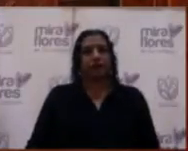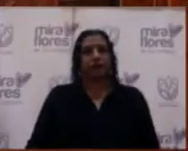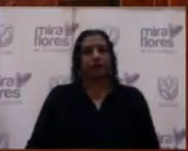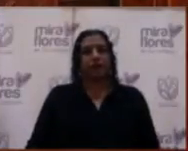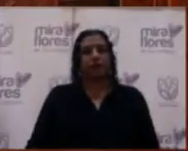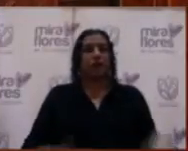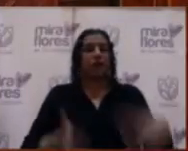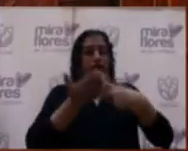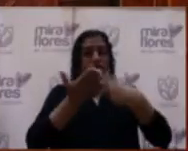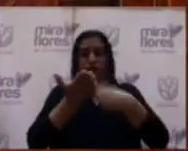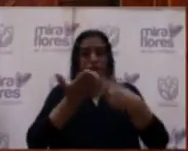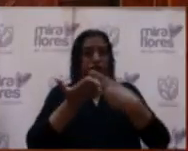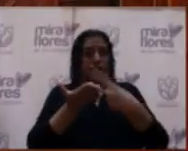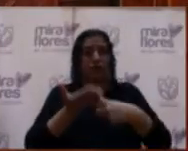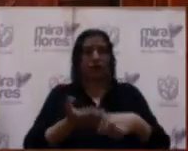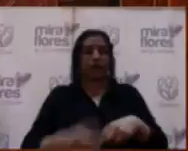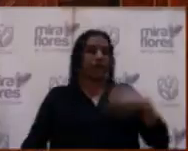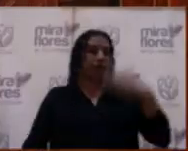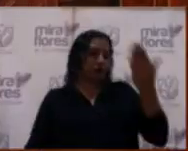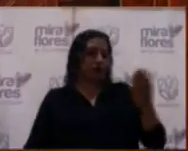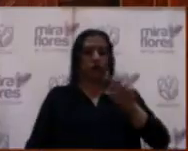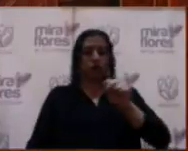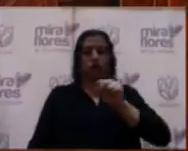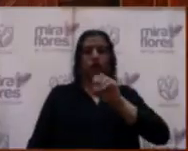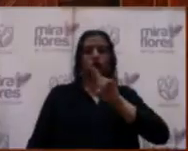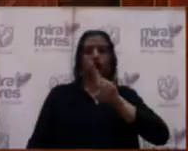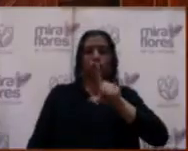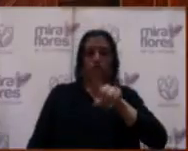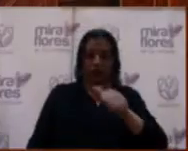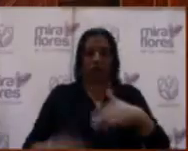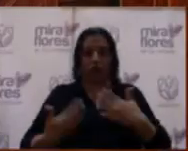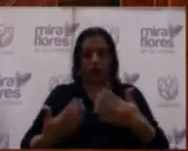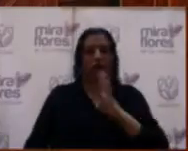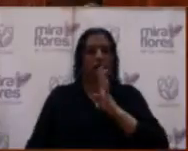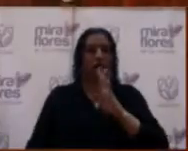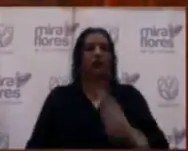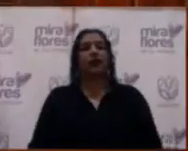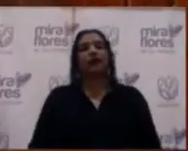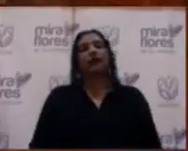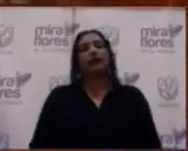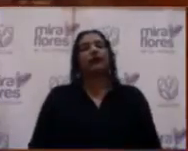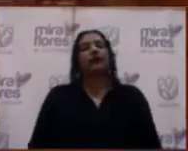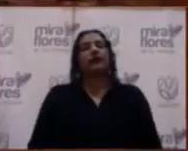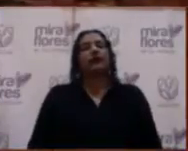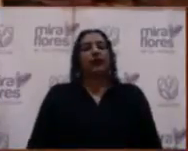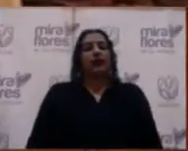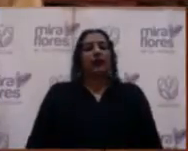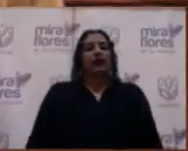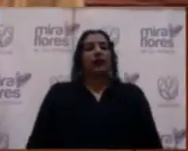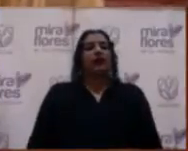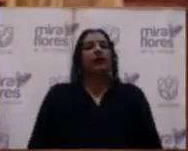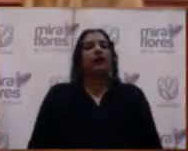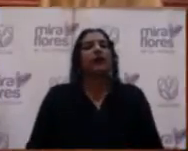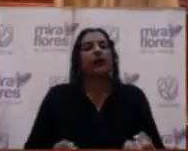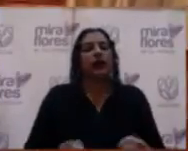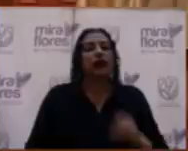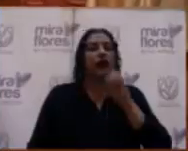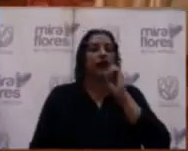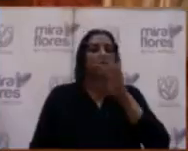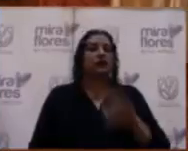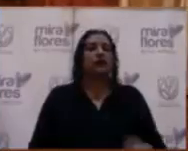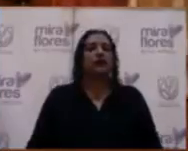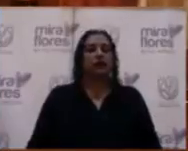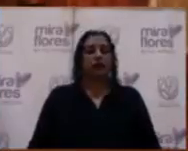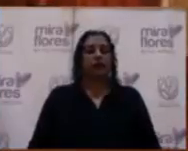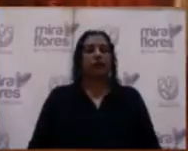Al debate. Señor Sousa, tiene usted el uso de la palabra. Sí, quería intervenir para